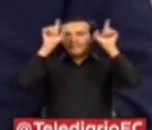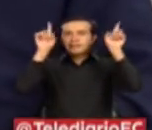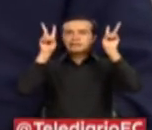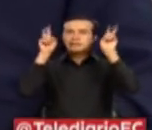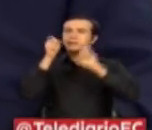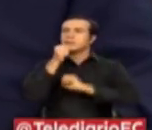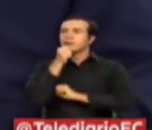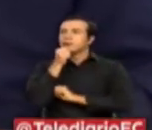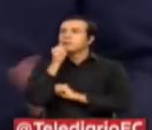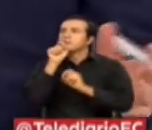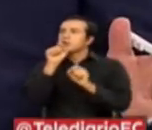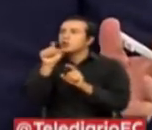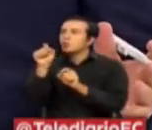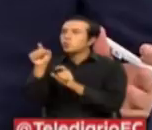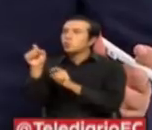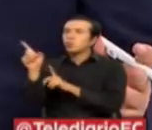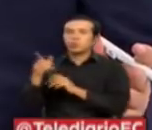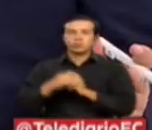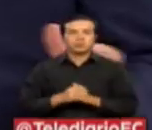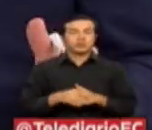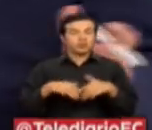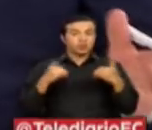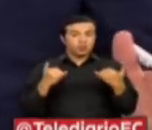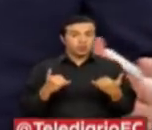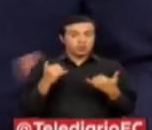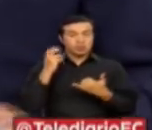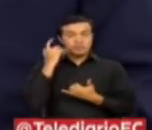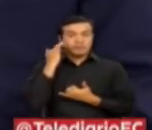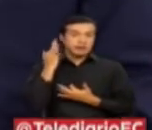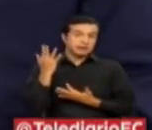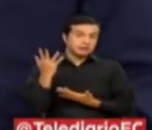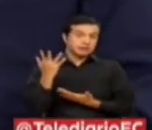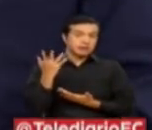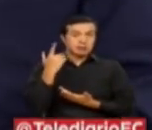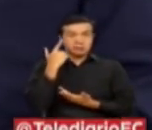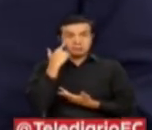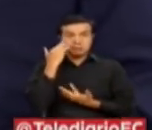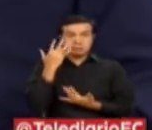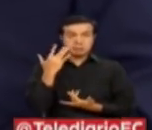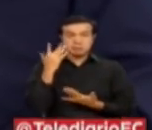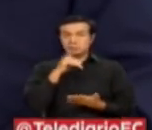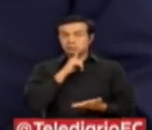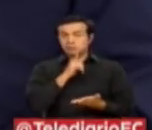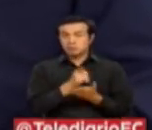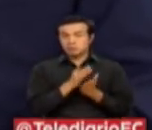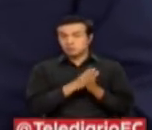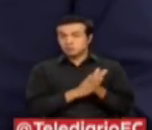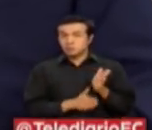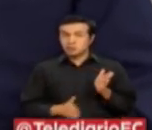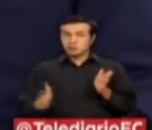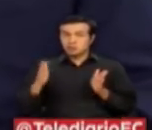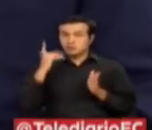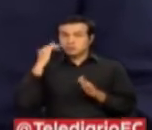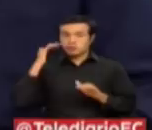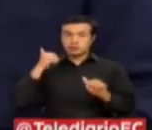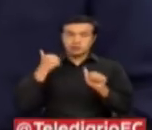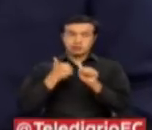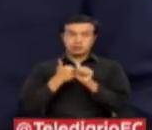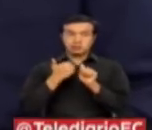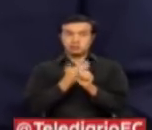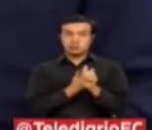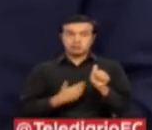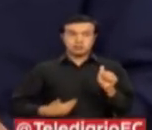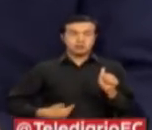aquí. Hoy es un día expectante, lo decíamos al inicio de este espacio, porque estamos a pocas horas de que el presidente